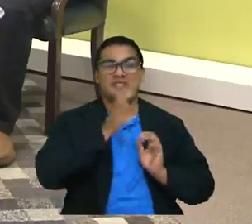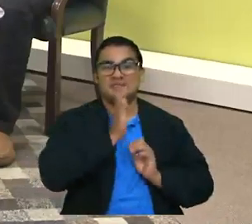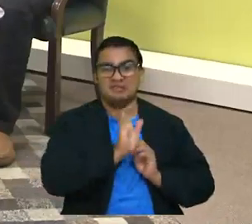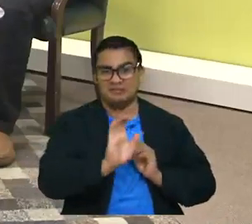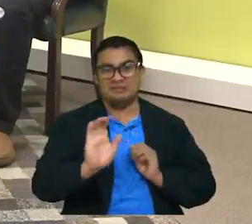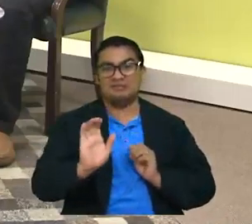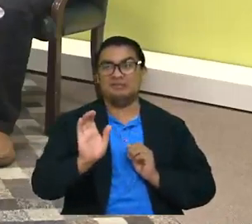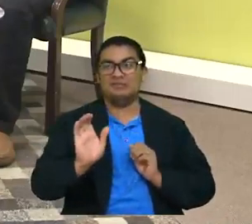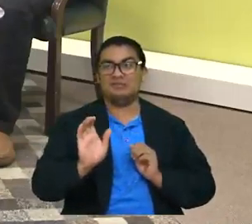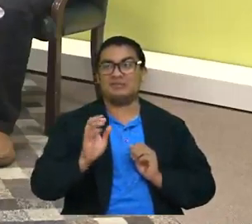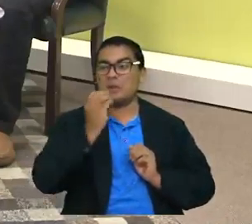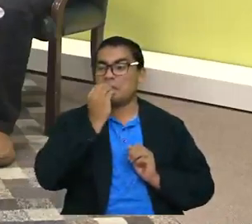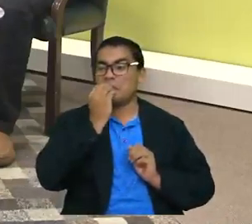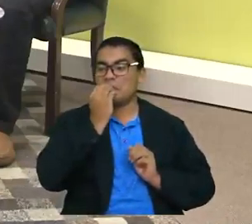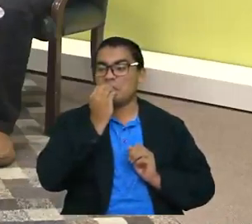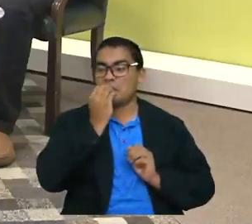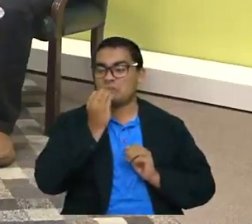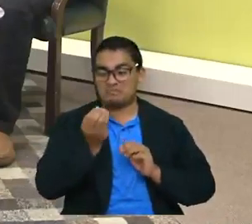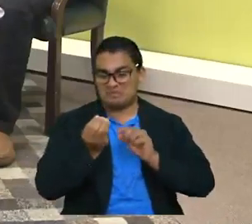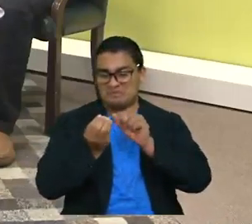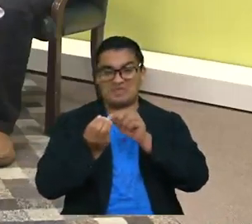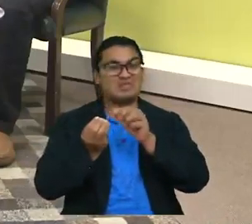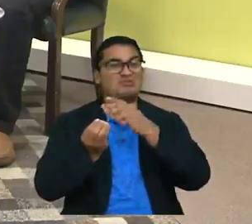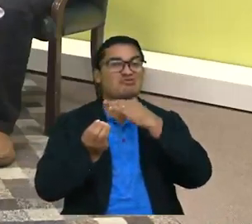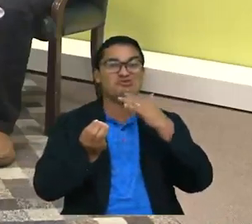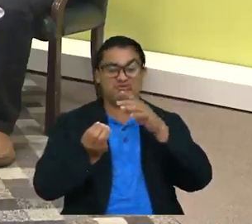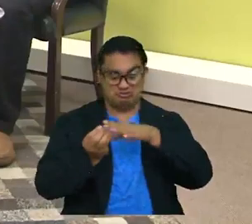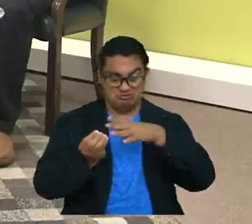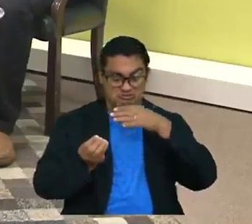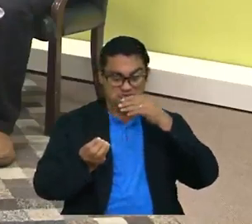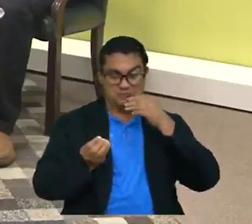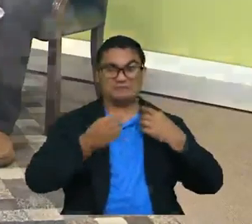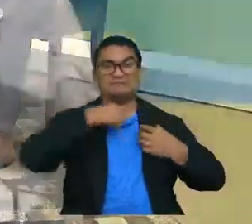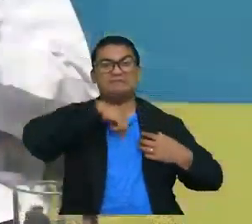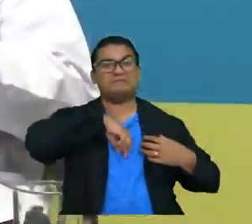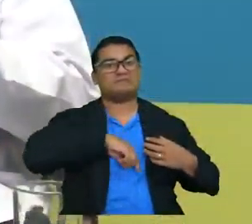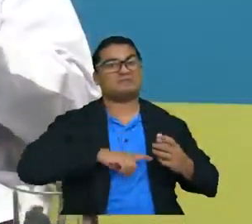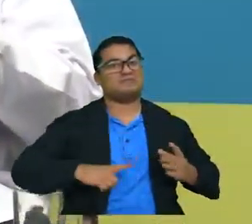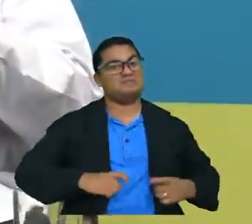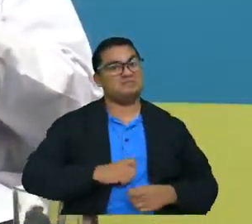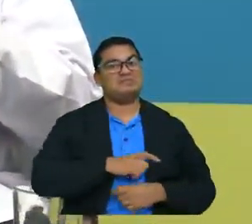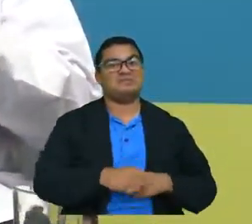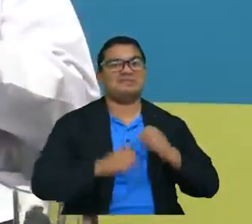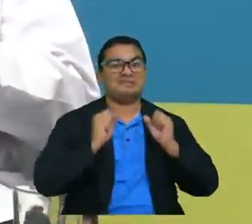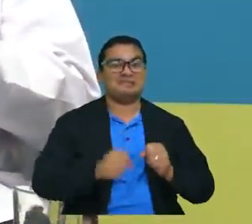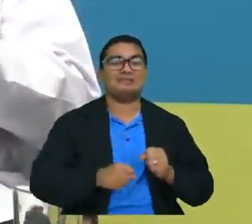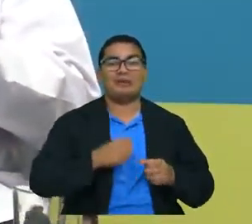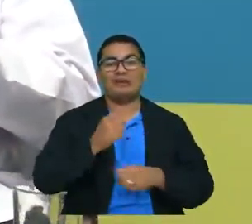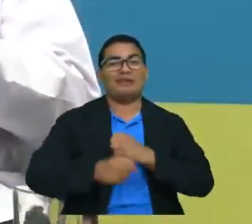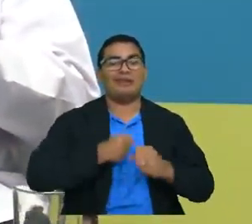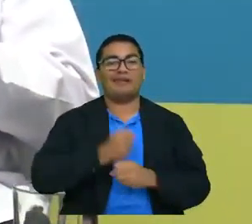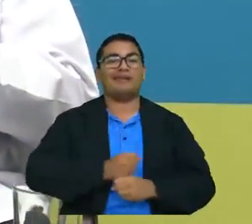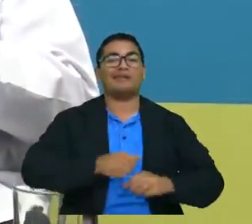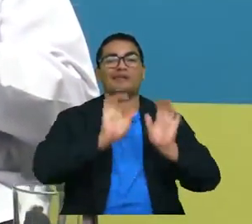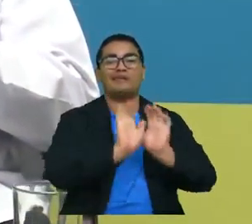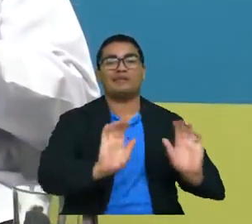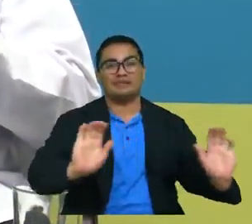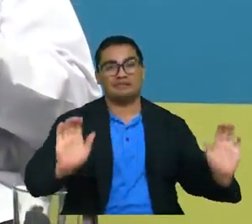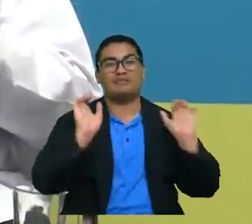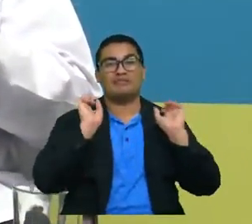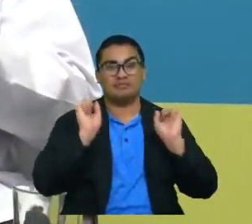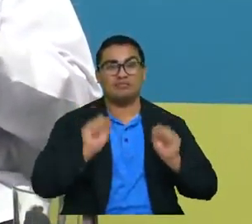parásito lo llevan a su organismo. Entonces, la edad con mayor riesgo de padecer parasitosis es la